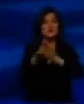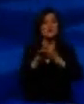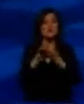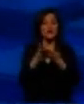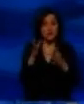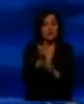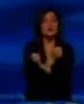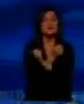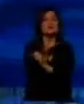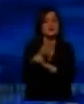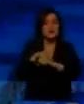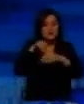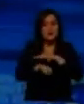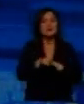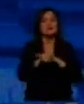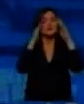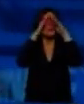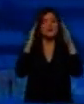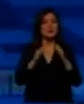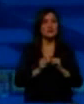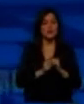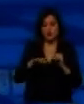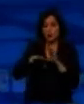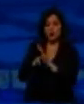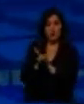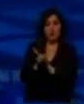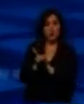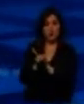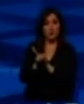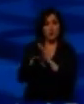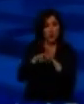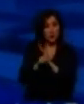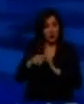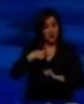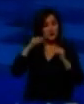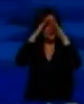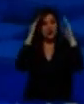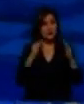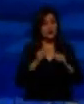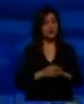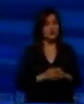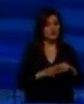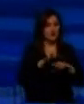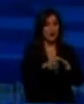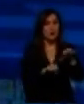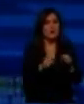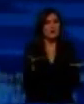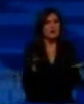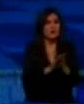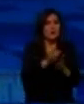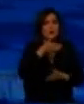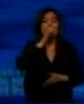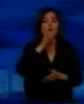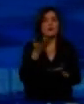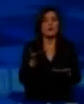mi casa? ¿Usted robó algo de mi casa? No. ¿Se tomó algo de mi casa? Tomar. ¿Y entonces qué hace aquí? Eso sí.